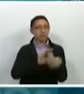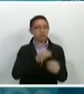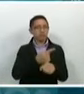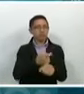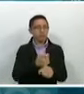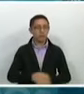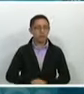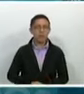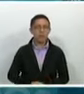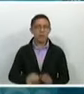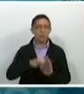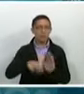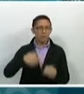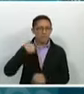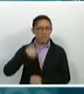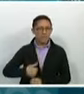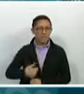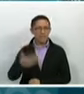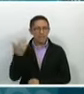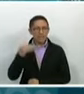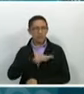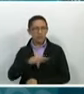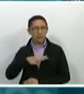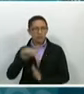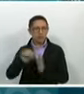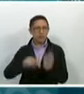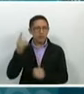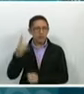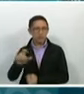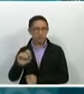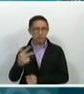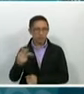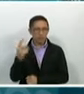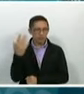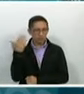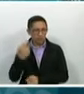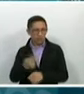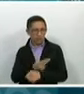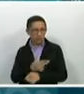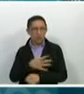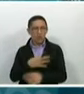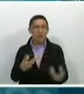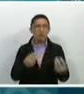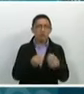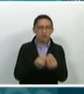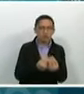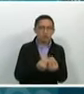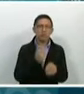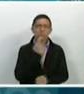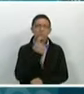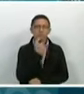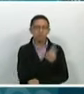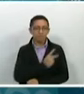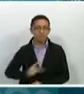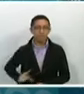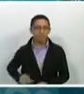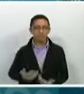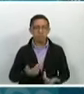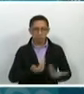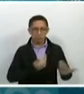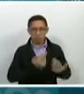oportunidad, Ramiro, durante el mes de diciembre, el 28 de diciembre, estar ahí con el presidente López Obrador. Y le